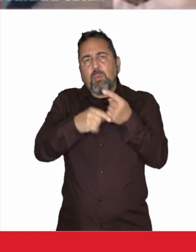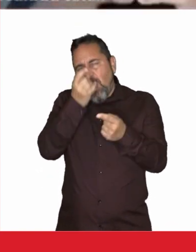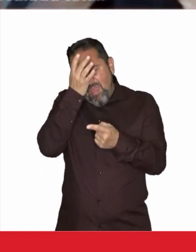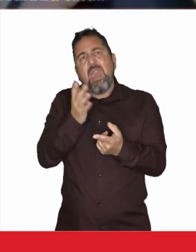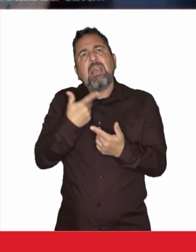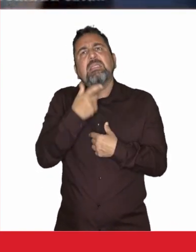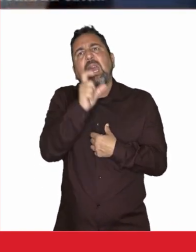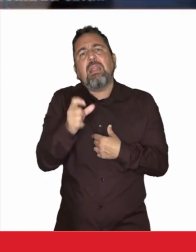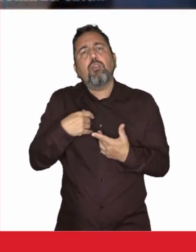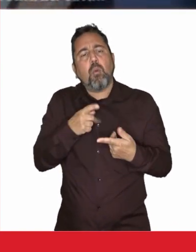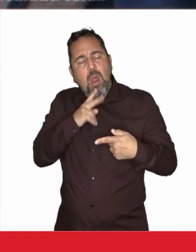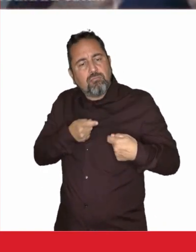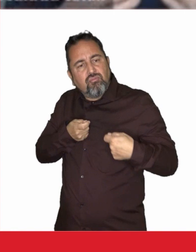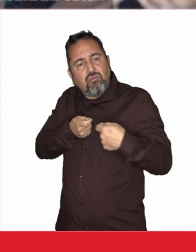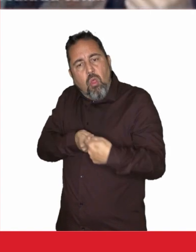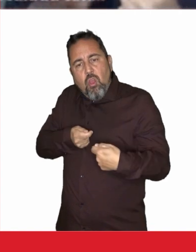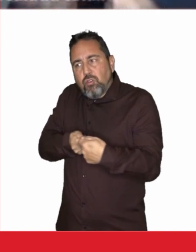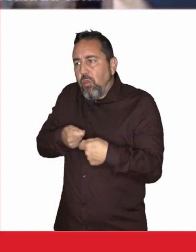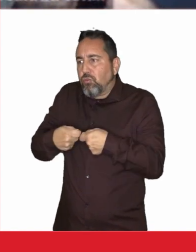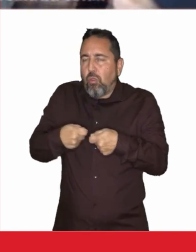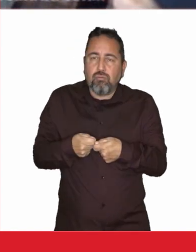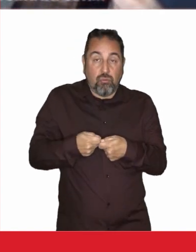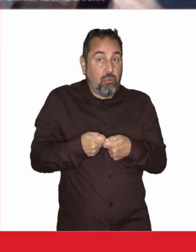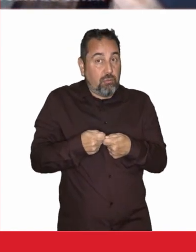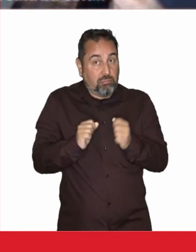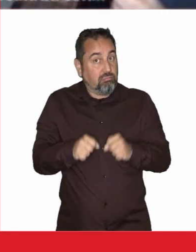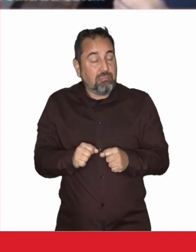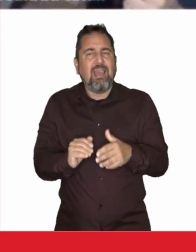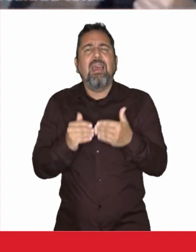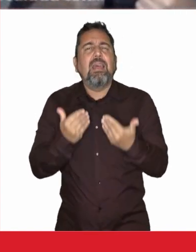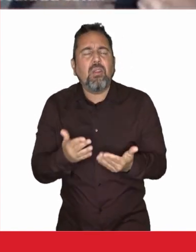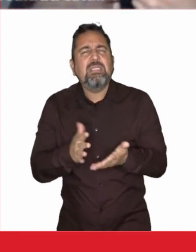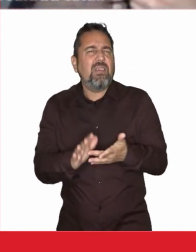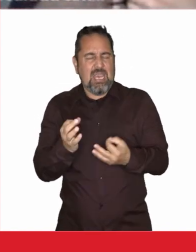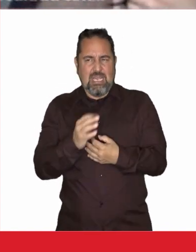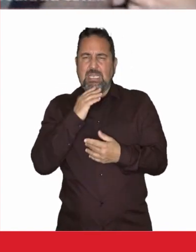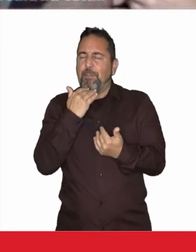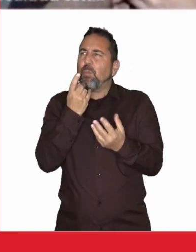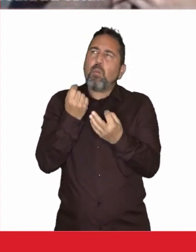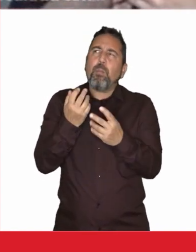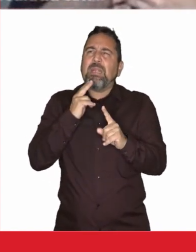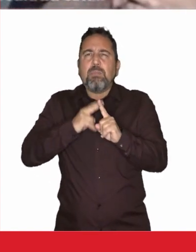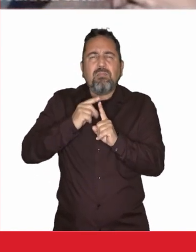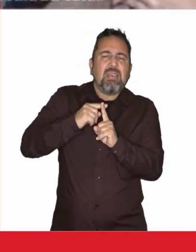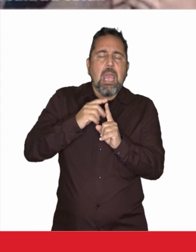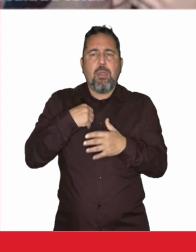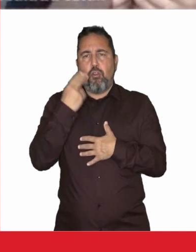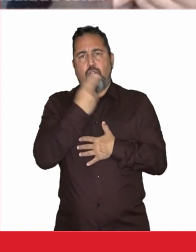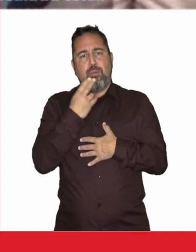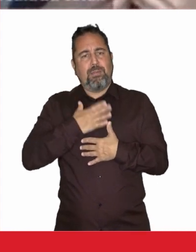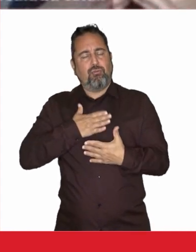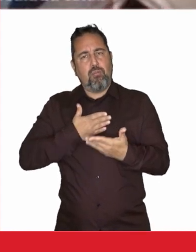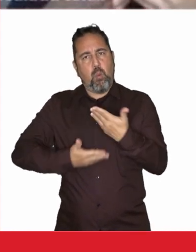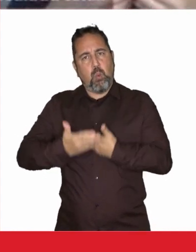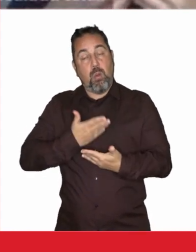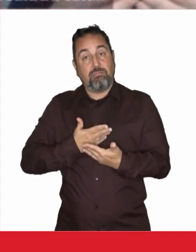en realidad nos lleva a esta idea de que es gente con la que me asocio, ¿sí? Y por lo tanto, implica como un cierto